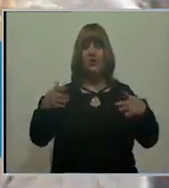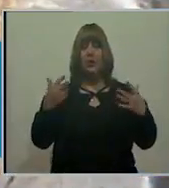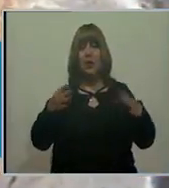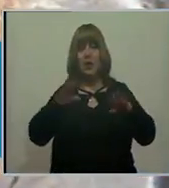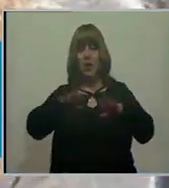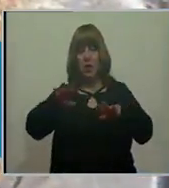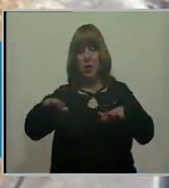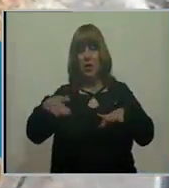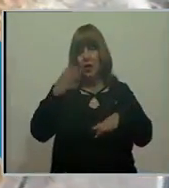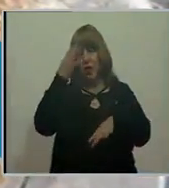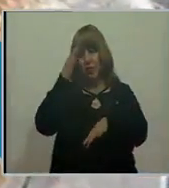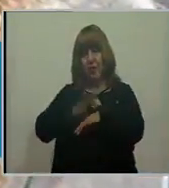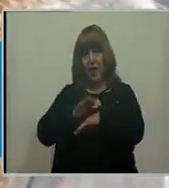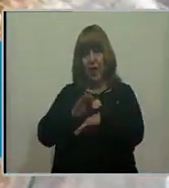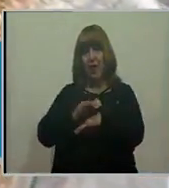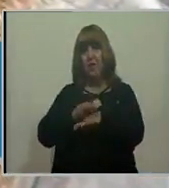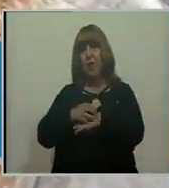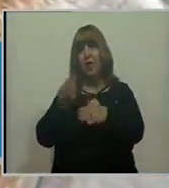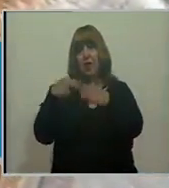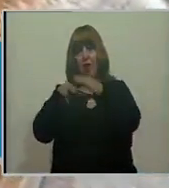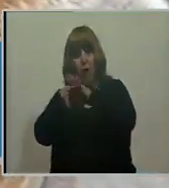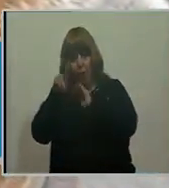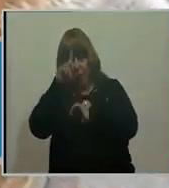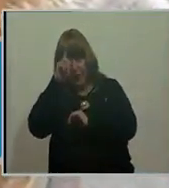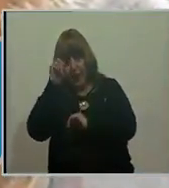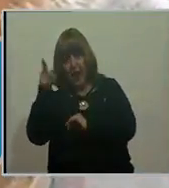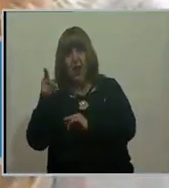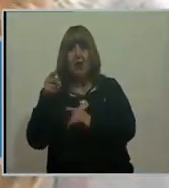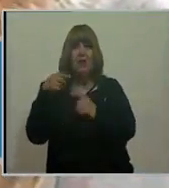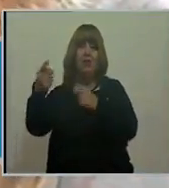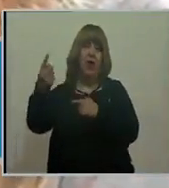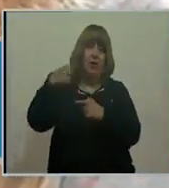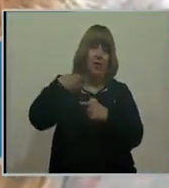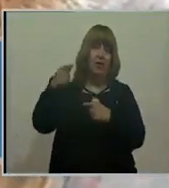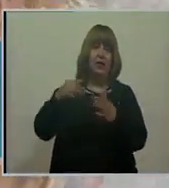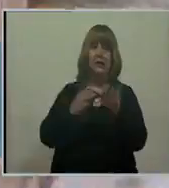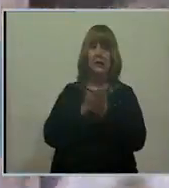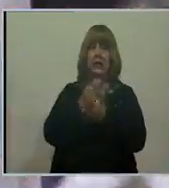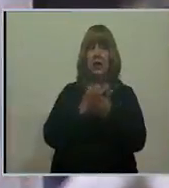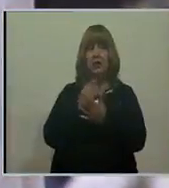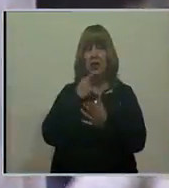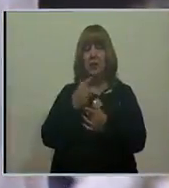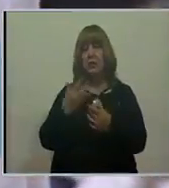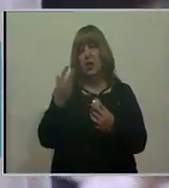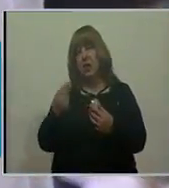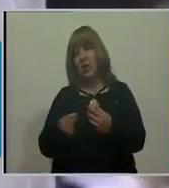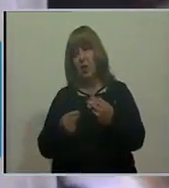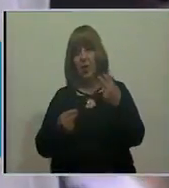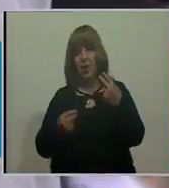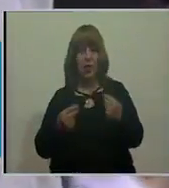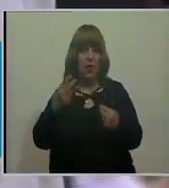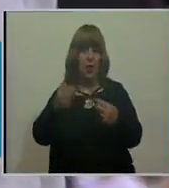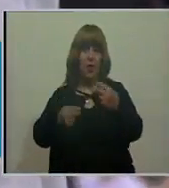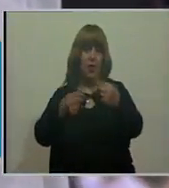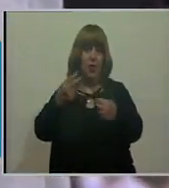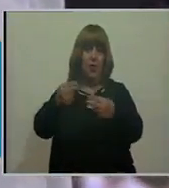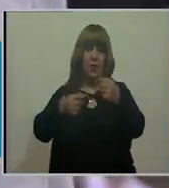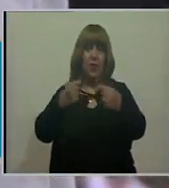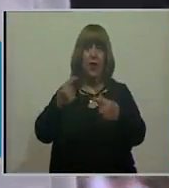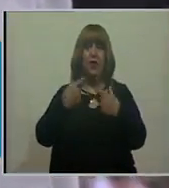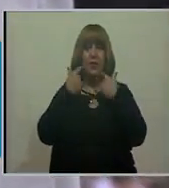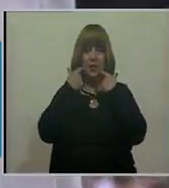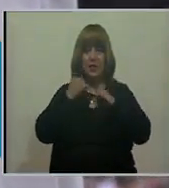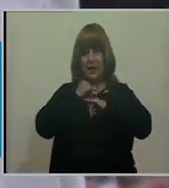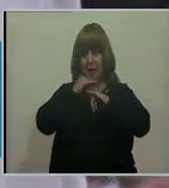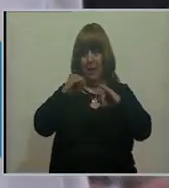niños están enfermos, que los hospitalizan, que no los hospitalizan. Y terminan siempre negando absolutamente todo y terminan